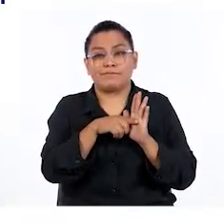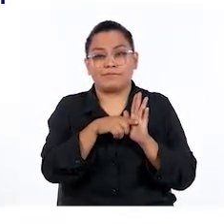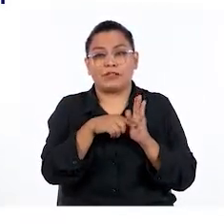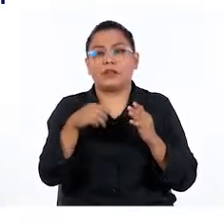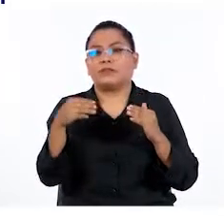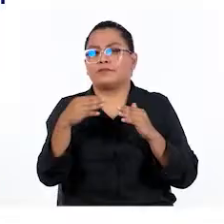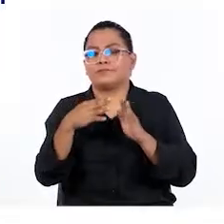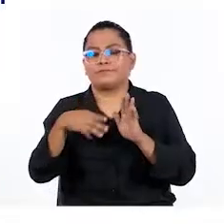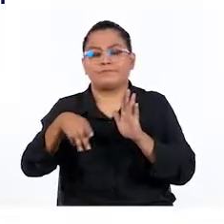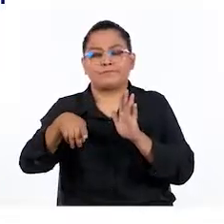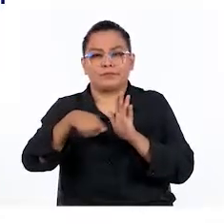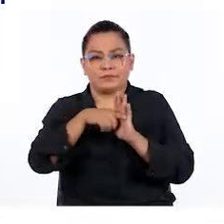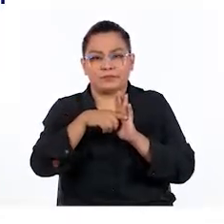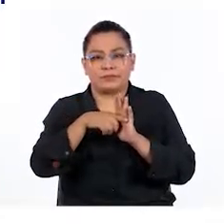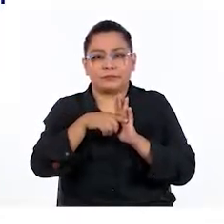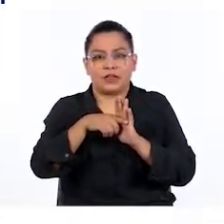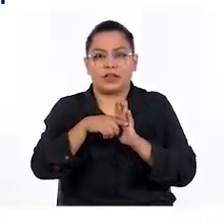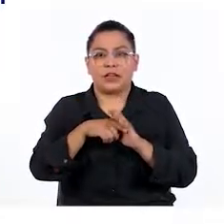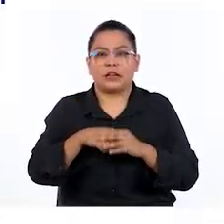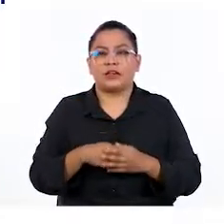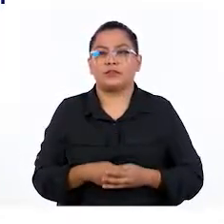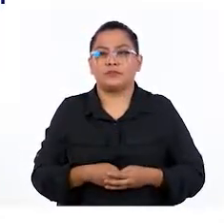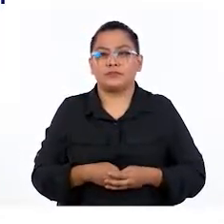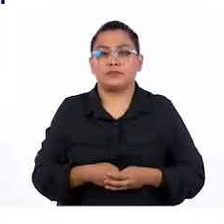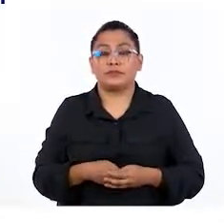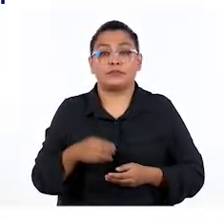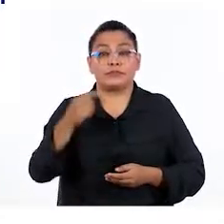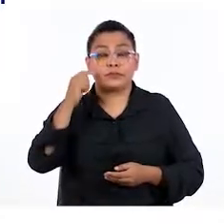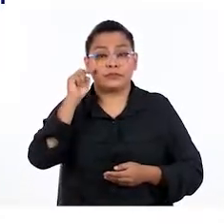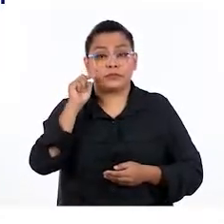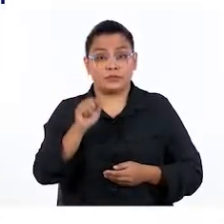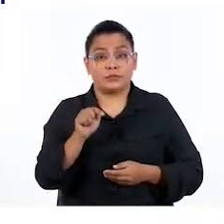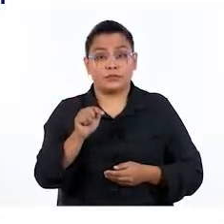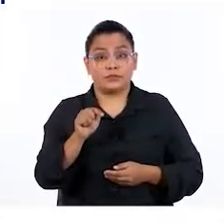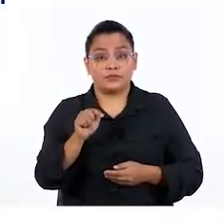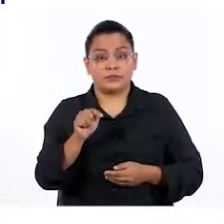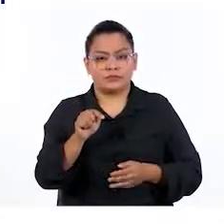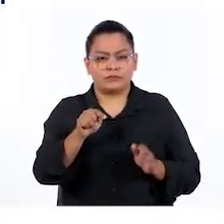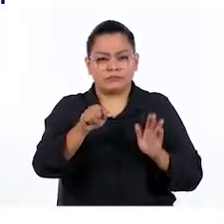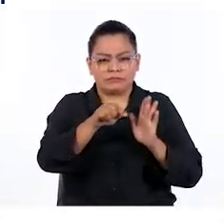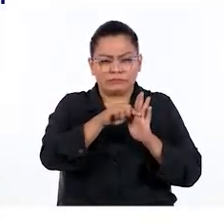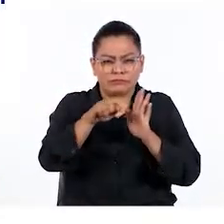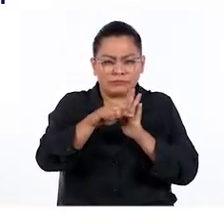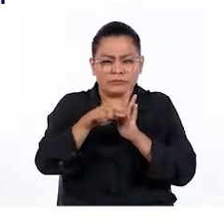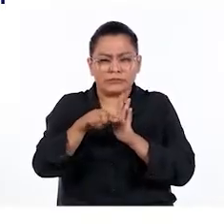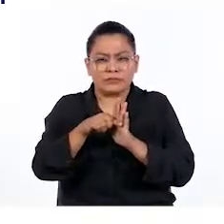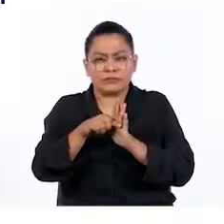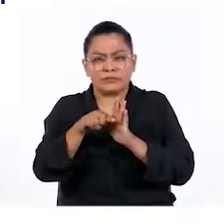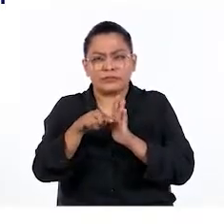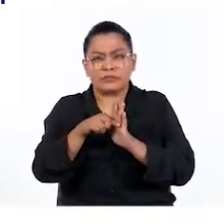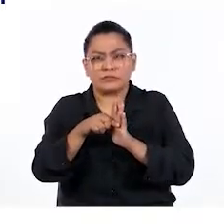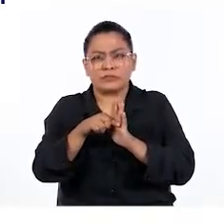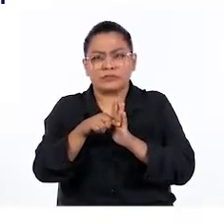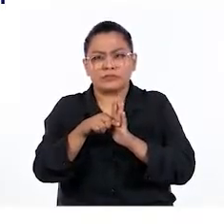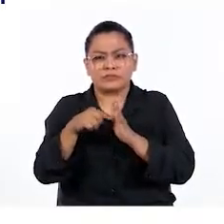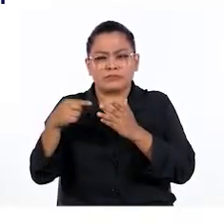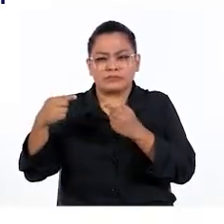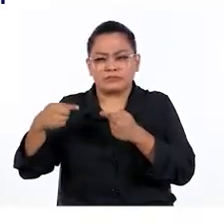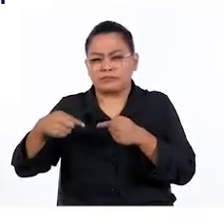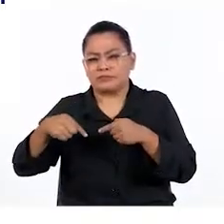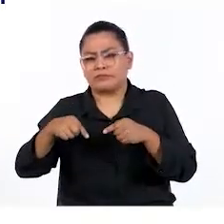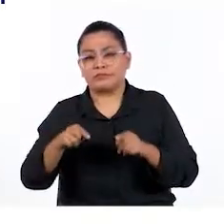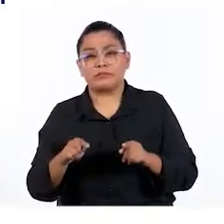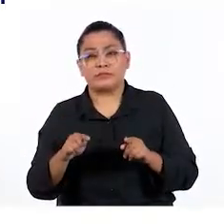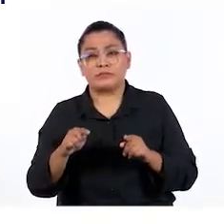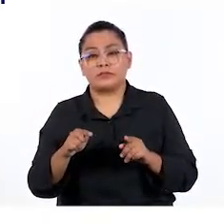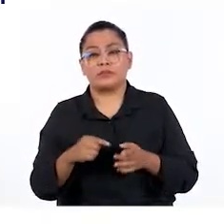y acá también hay cargas negativas. Al encontrarse estas cargas negativas, una subsecuente a la